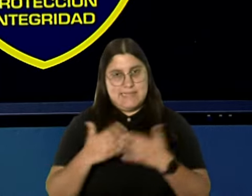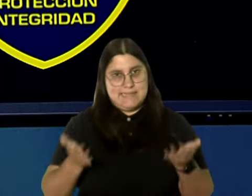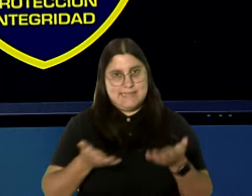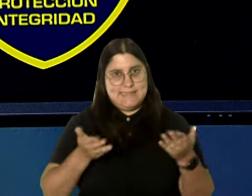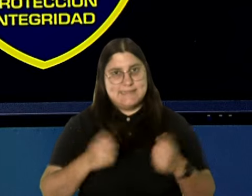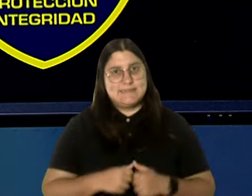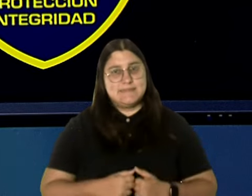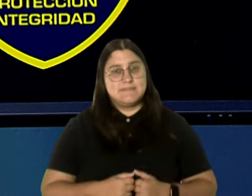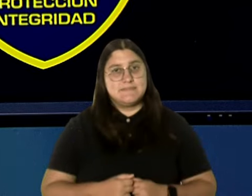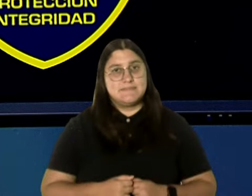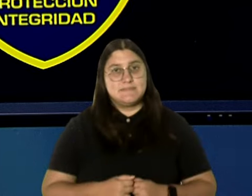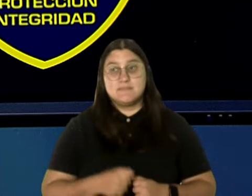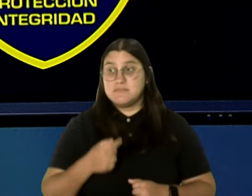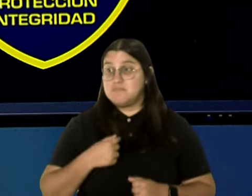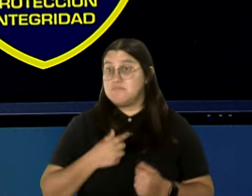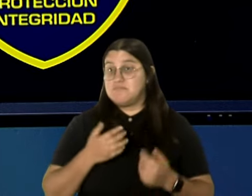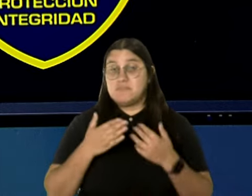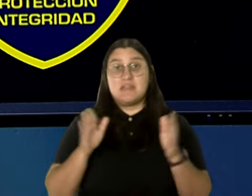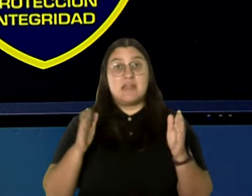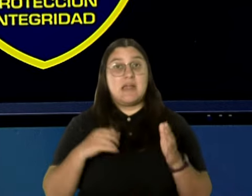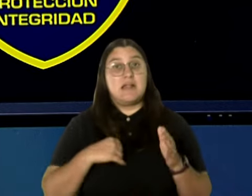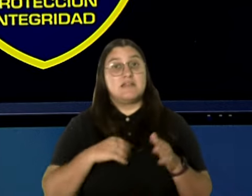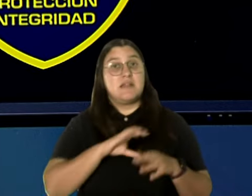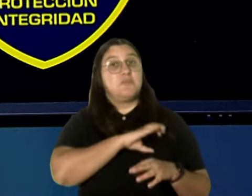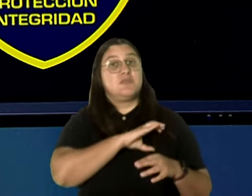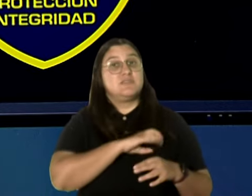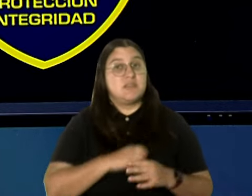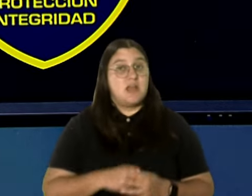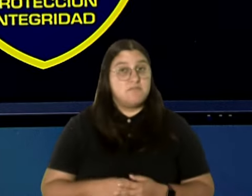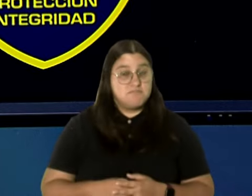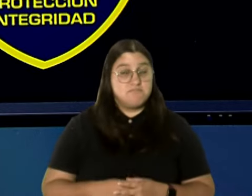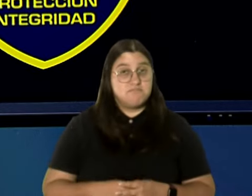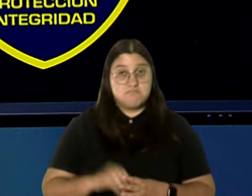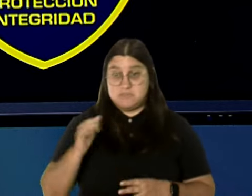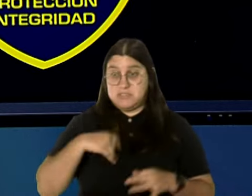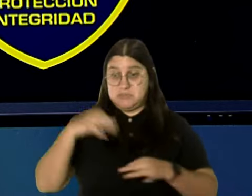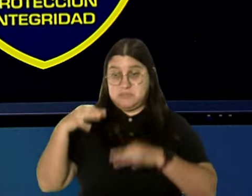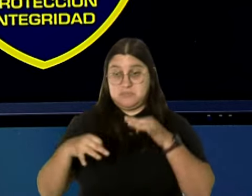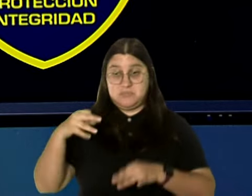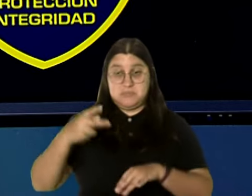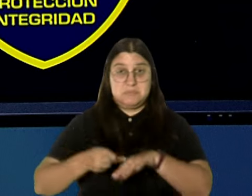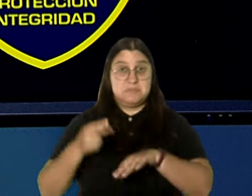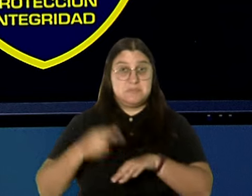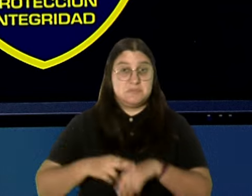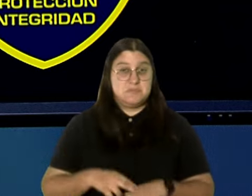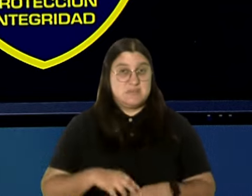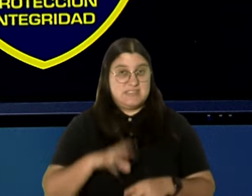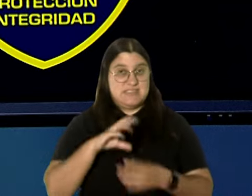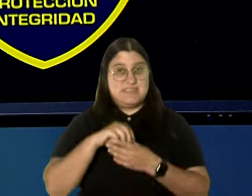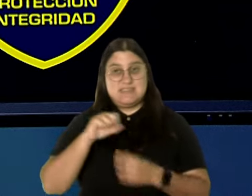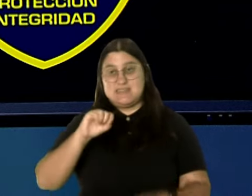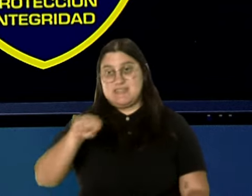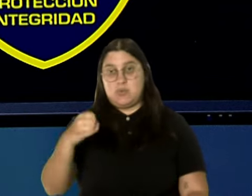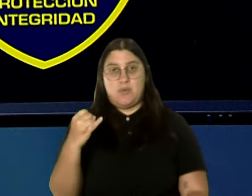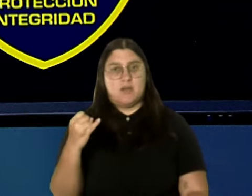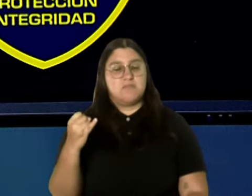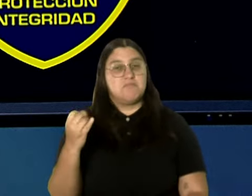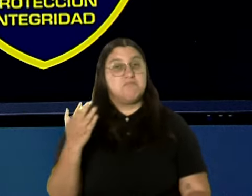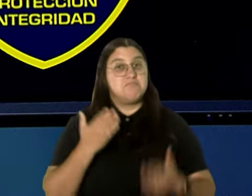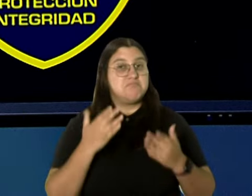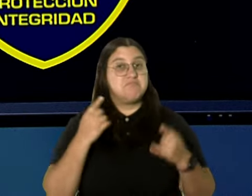hasta el cuartel general de la policía, hasta algún tribunal de justicia de aquí de Puerto Rico, al de San Juan, cerquita del área donde pudo haber